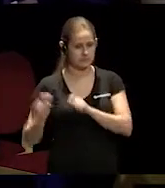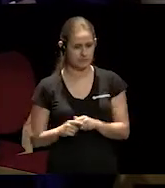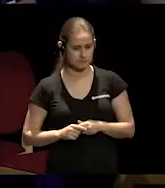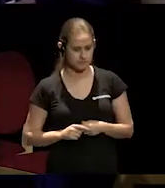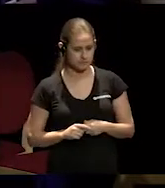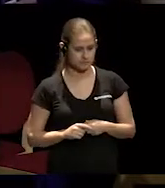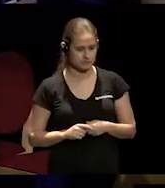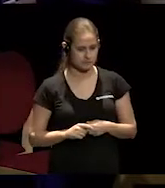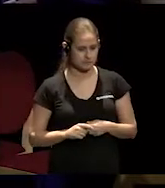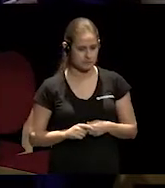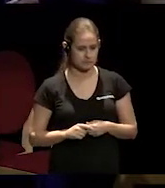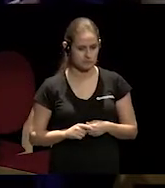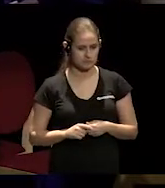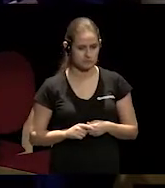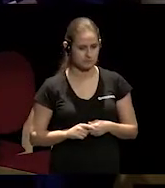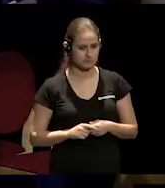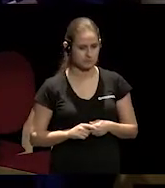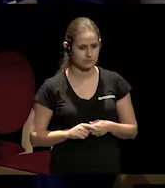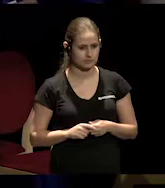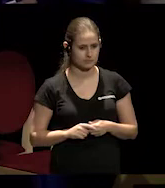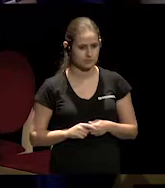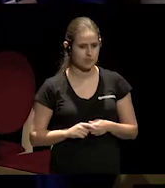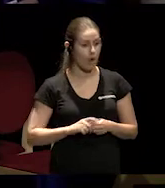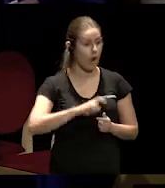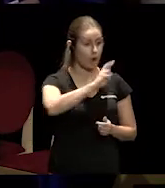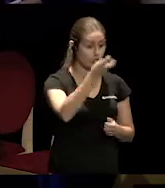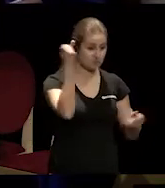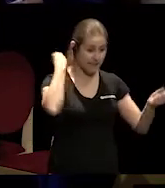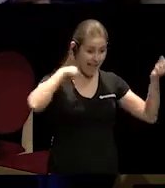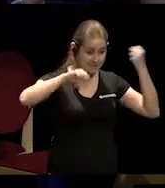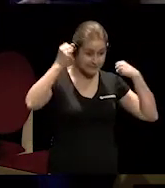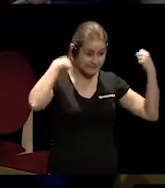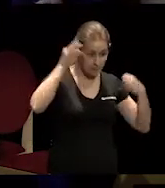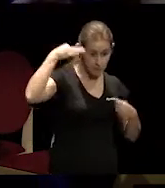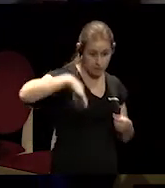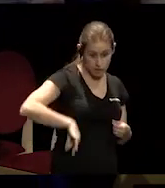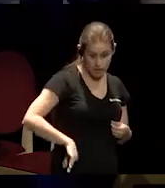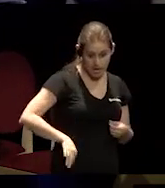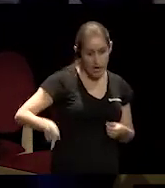es en el trabajo con los artistas profesionales.